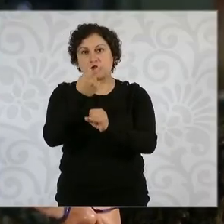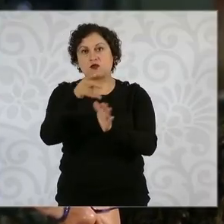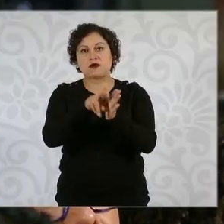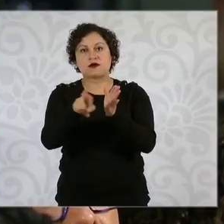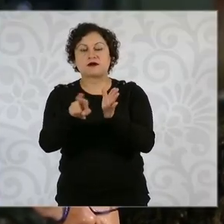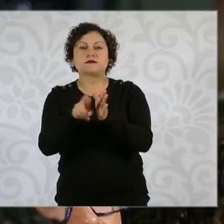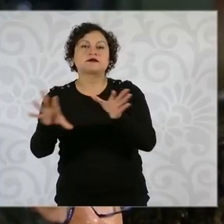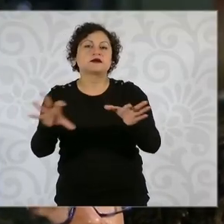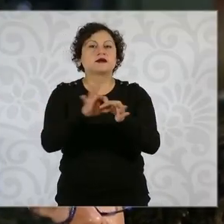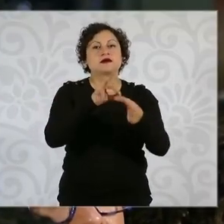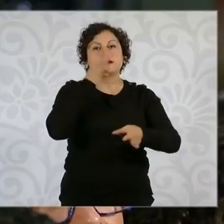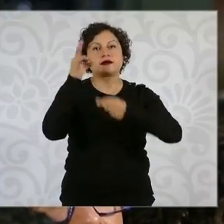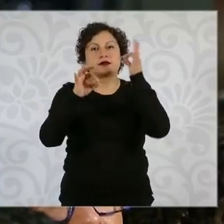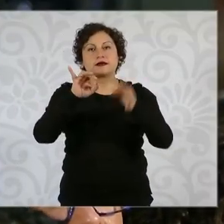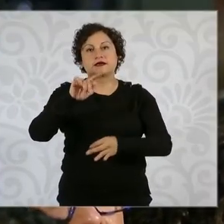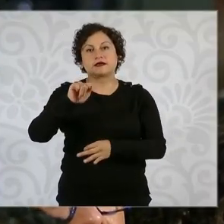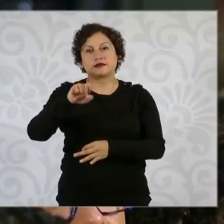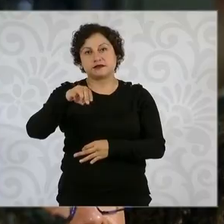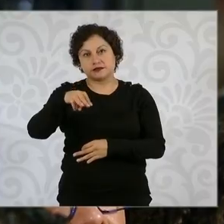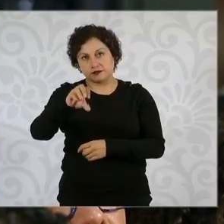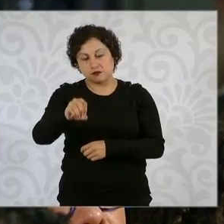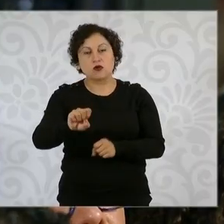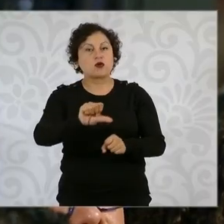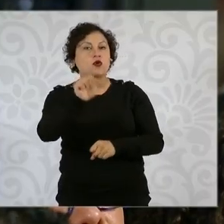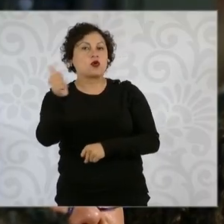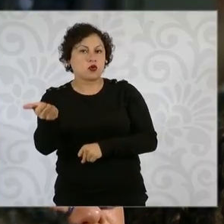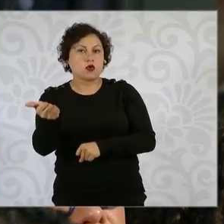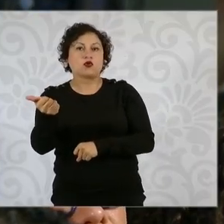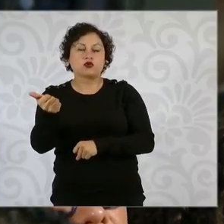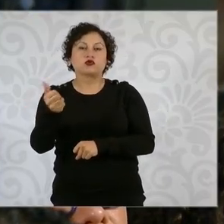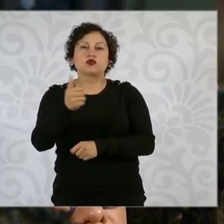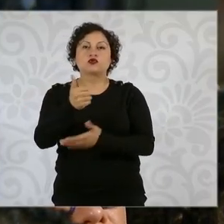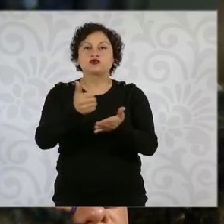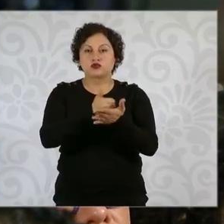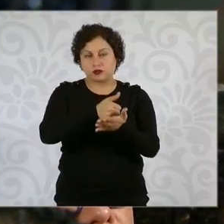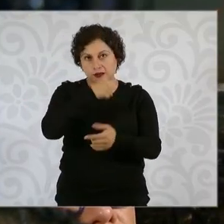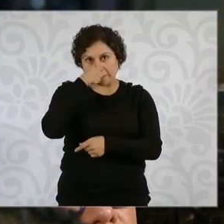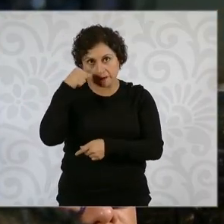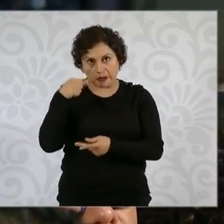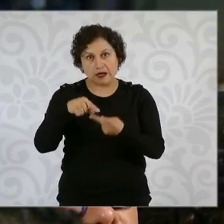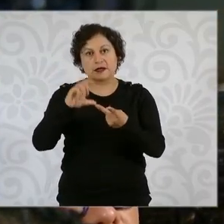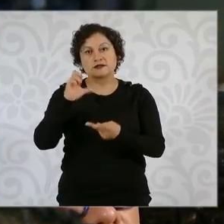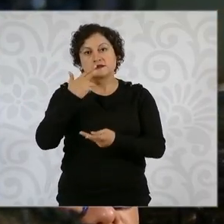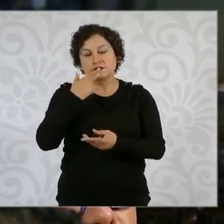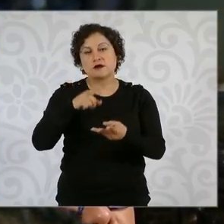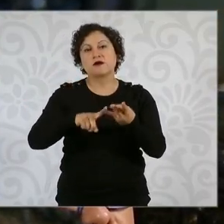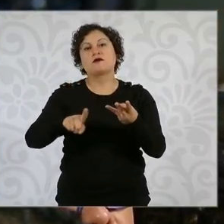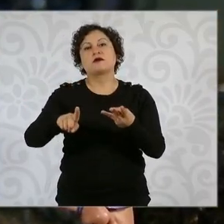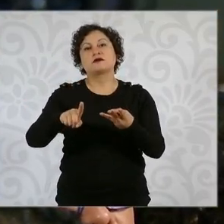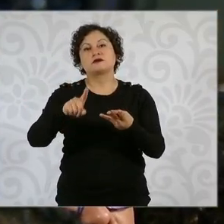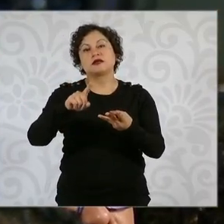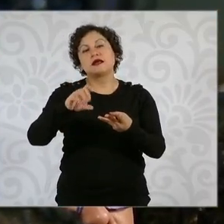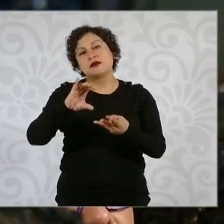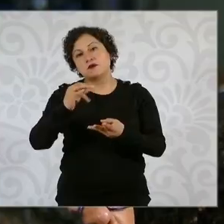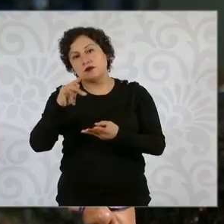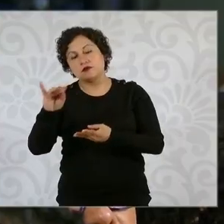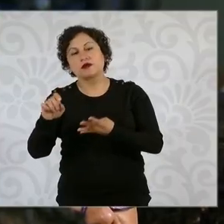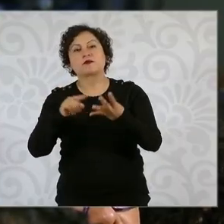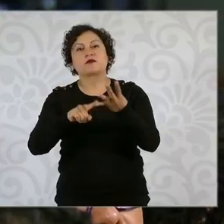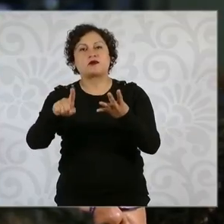Istmo, así como de Grupo Intermedia, de los canales de Ciudad Juárez, Chihuahua, Delicias, Cuauhtémoc, Mexicali y